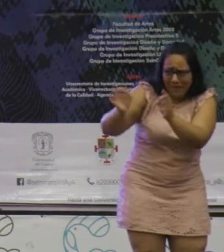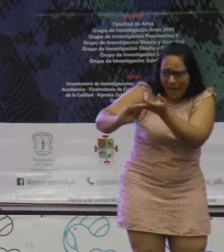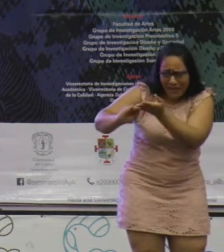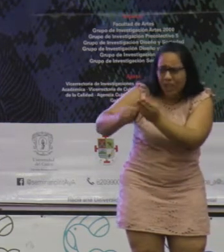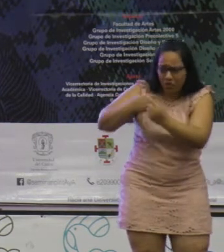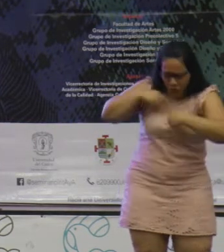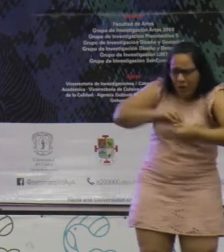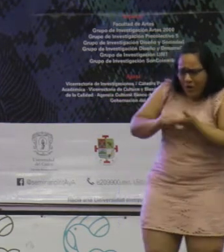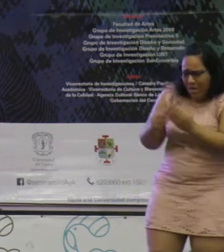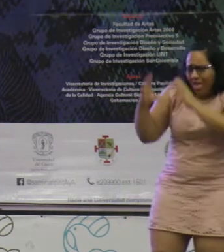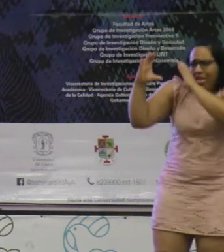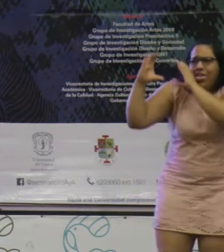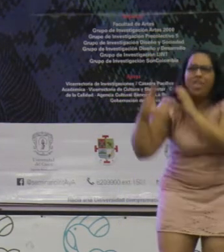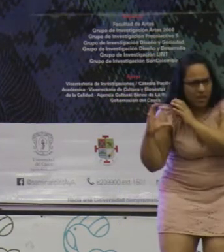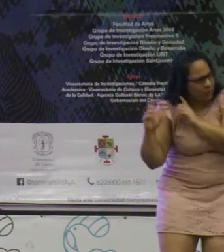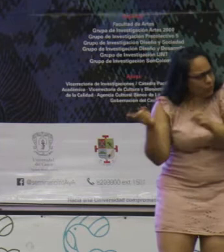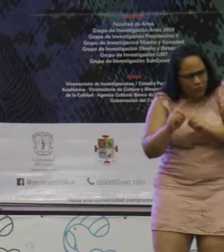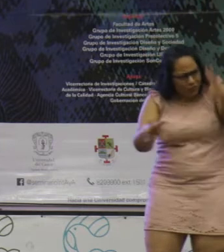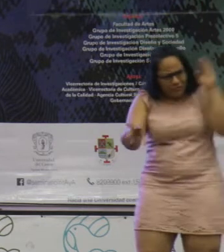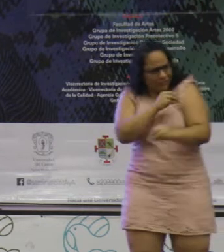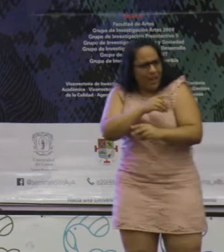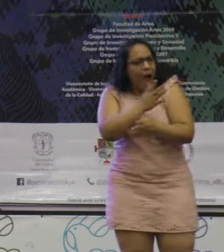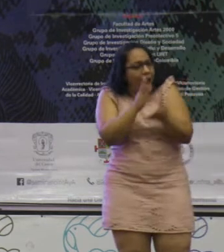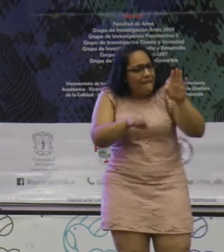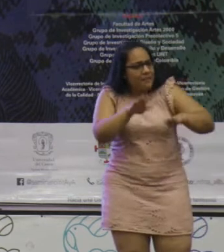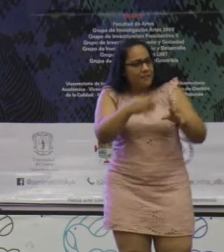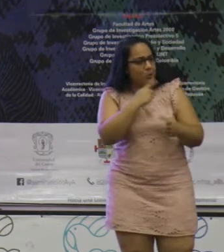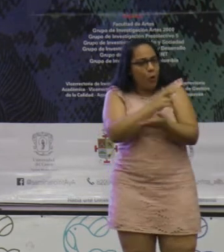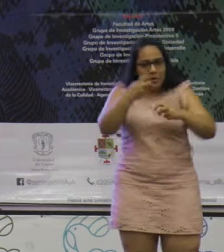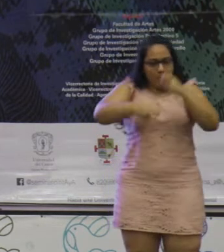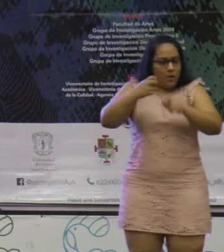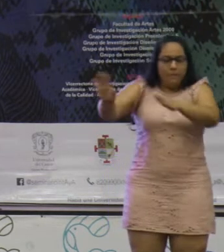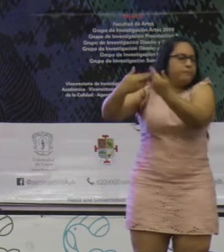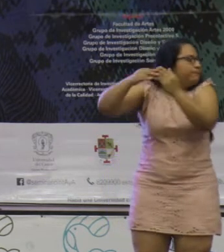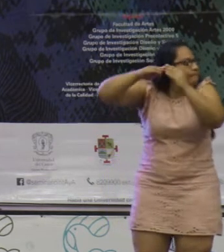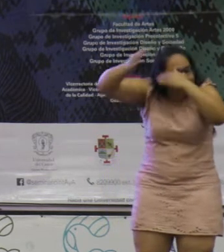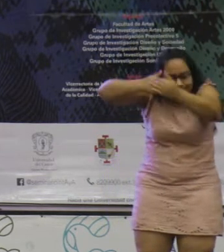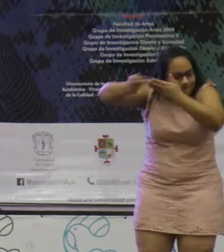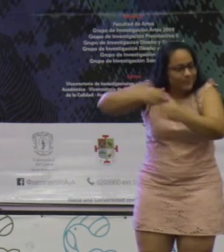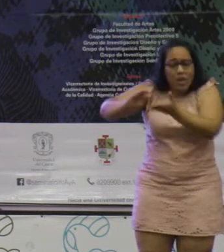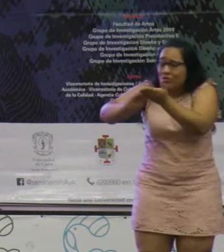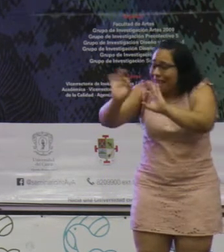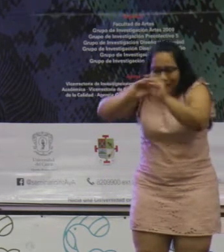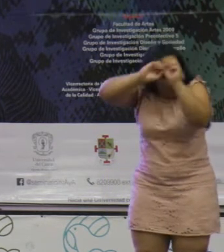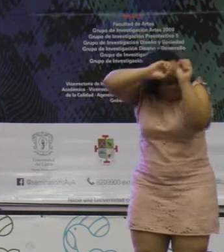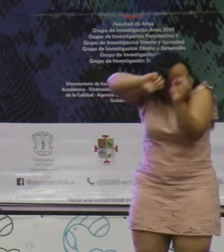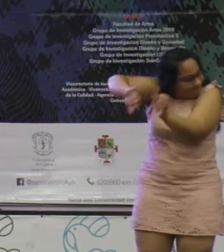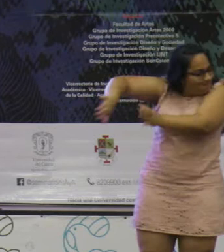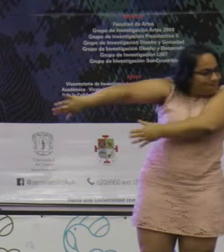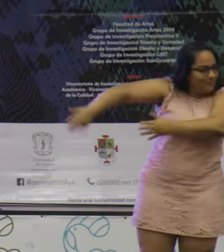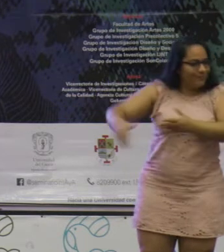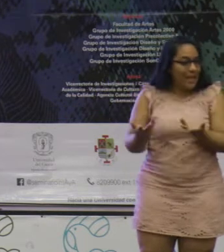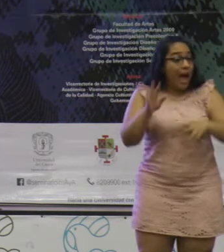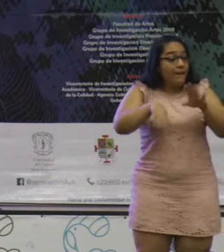resolver. No estoy de acuerdo con eso. O sea, hay problemas que hay que cerrar y no importa si no se resolvieron. Hay problemas